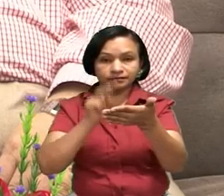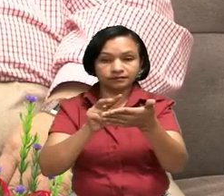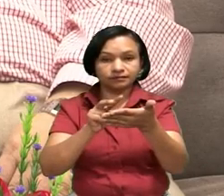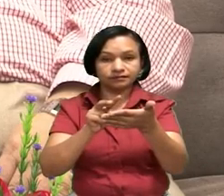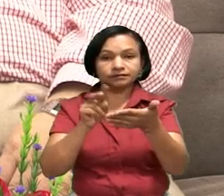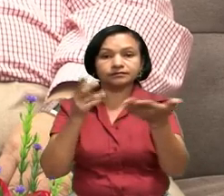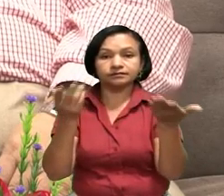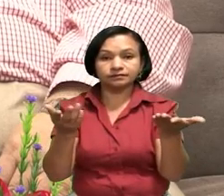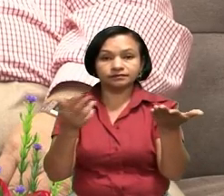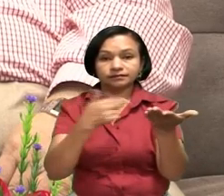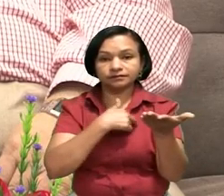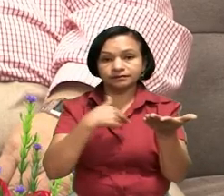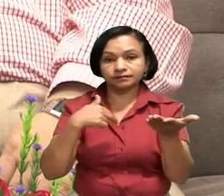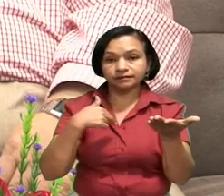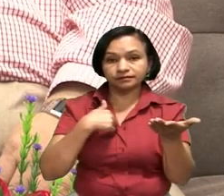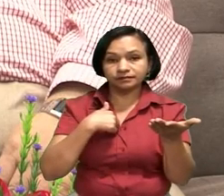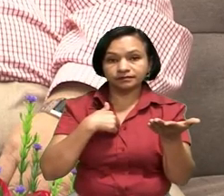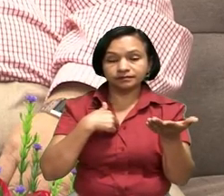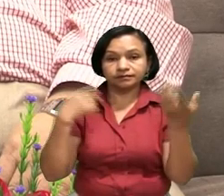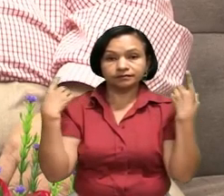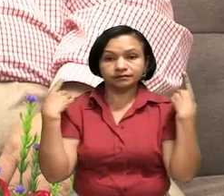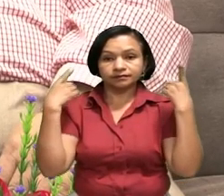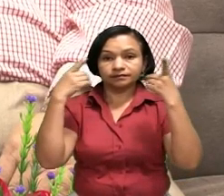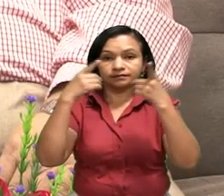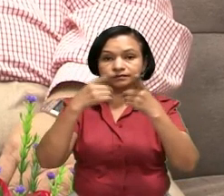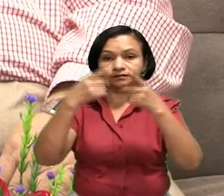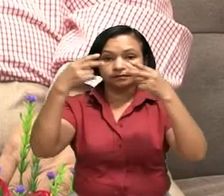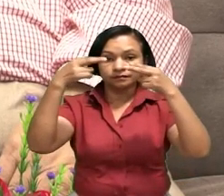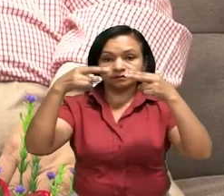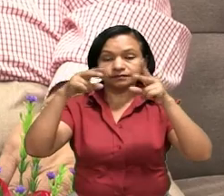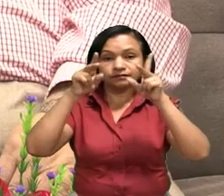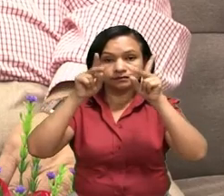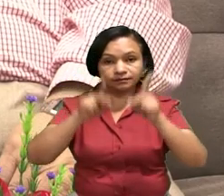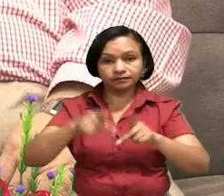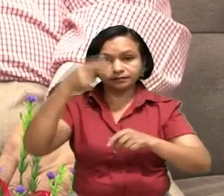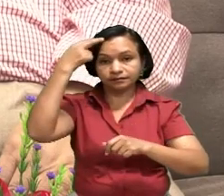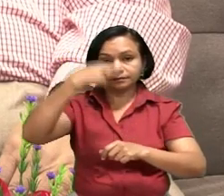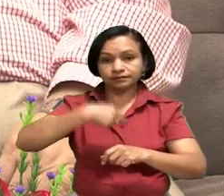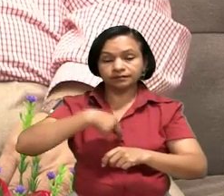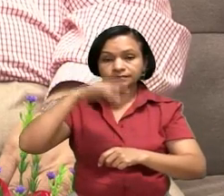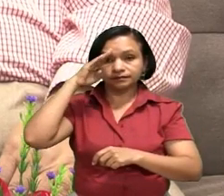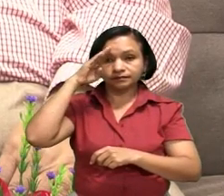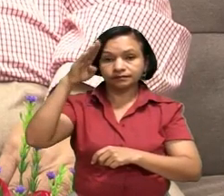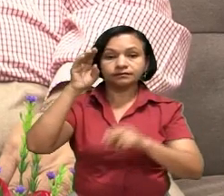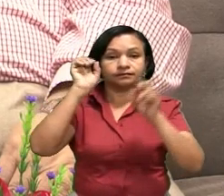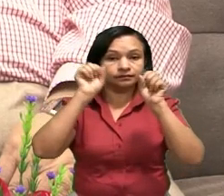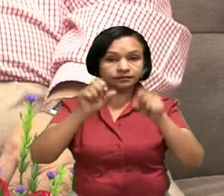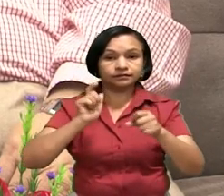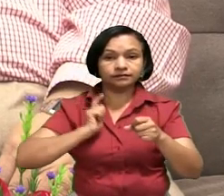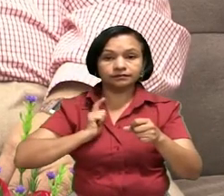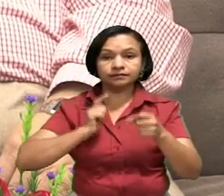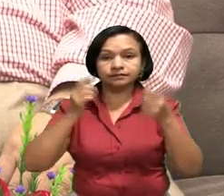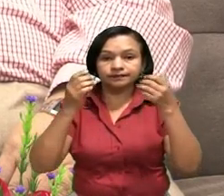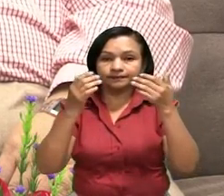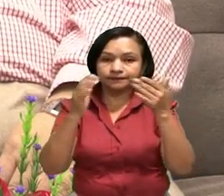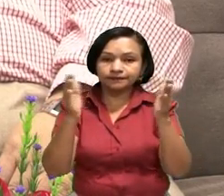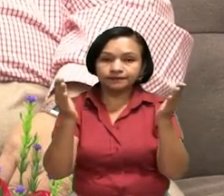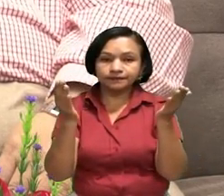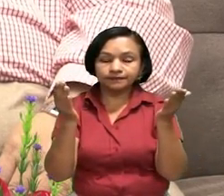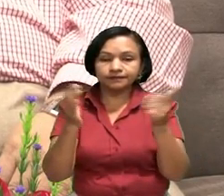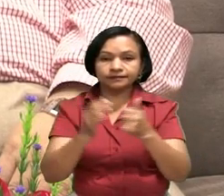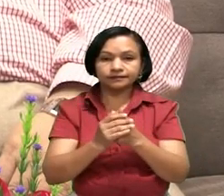garantizar que el director del medio pueda tener los instrumentos a su alcance para que desde